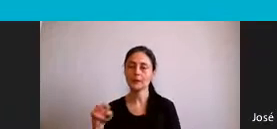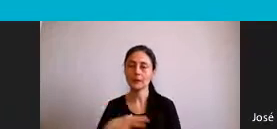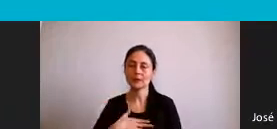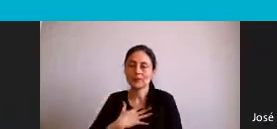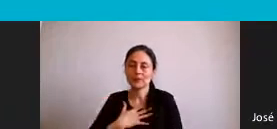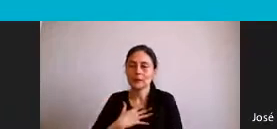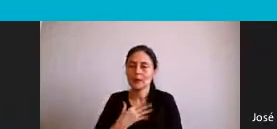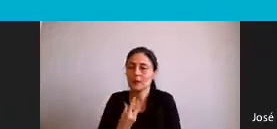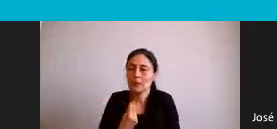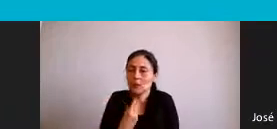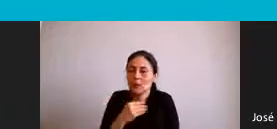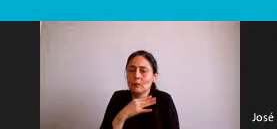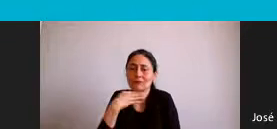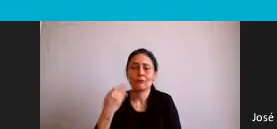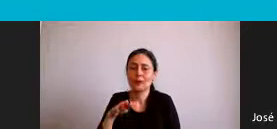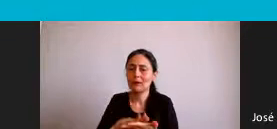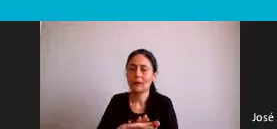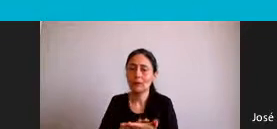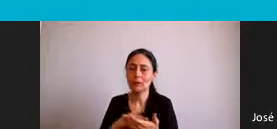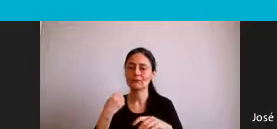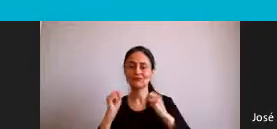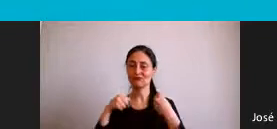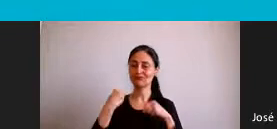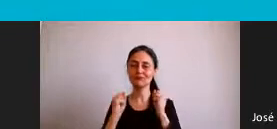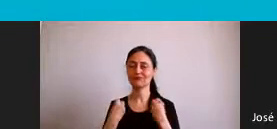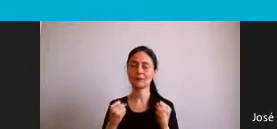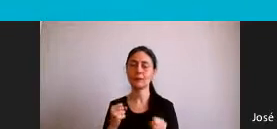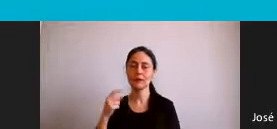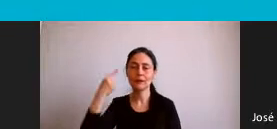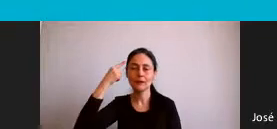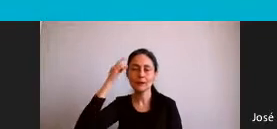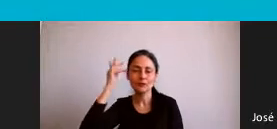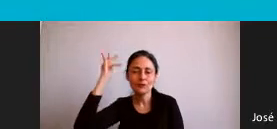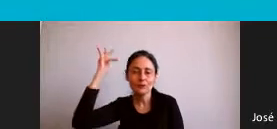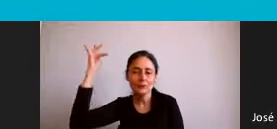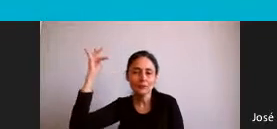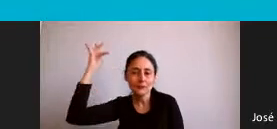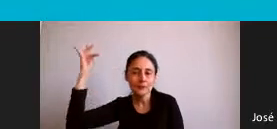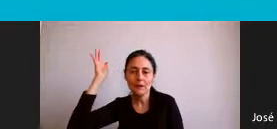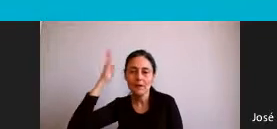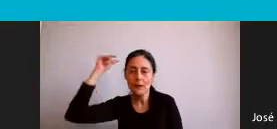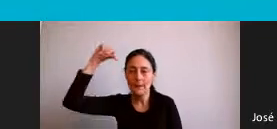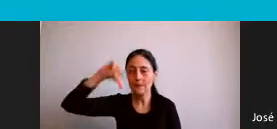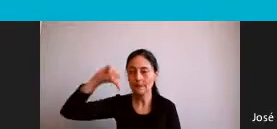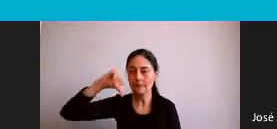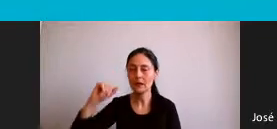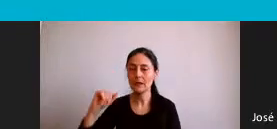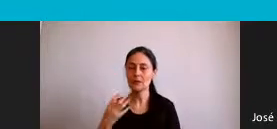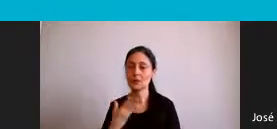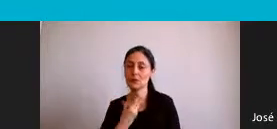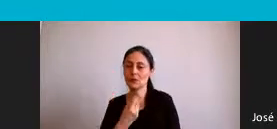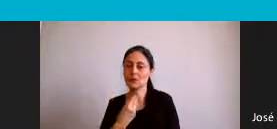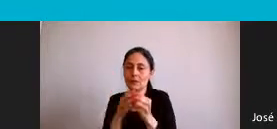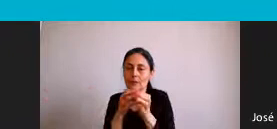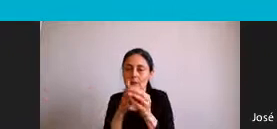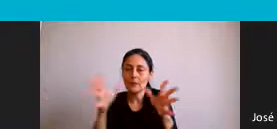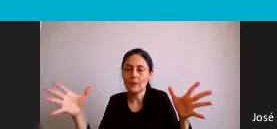morir, la irritabilidad, presencia de pesadillas, agorafobia, o sea, el temor a estar en espacios